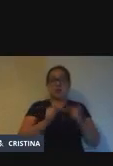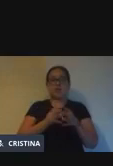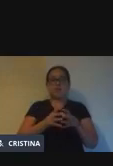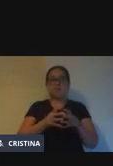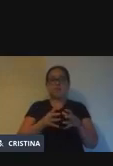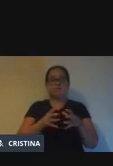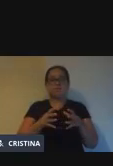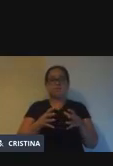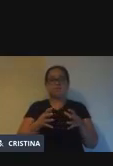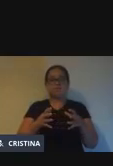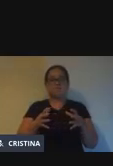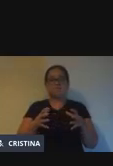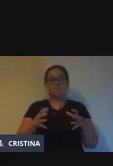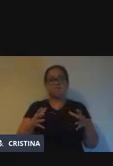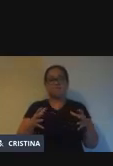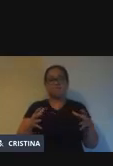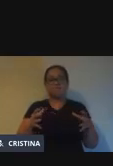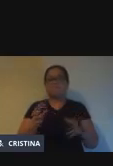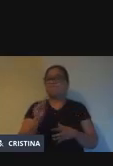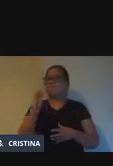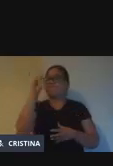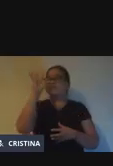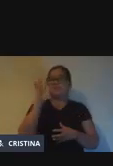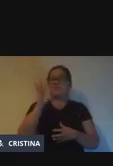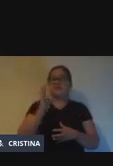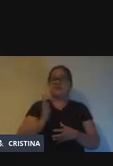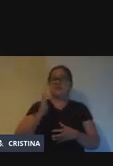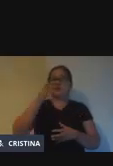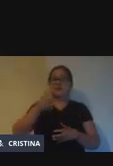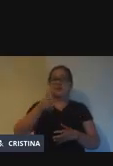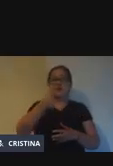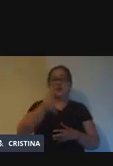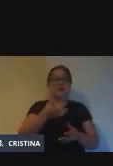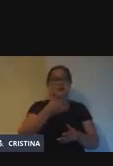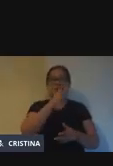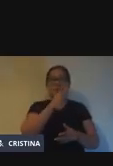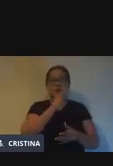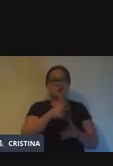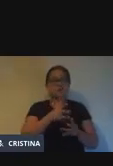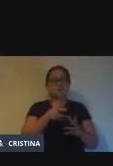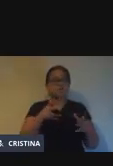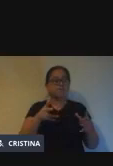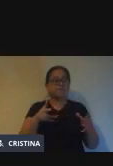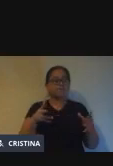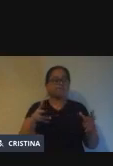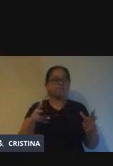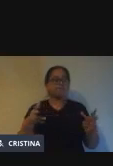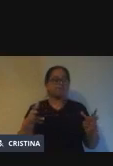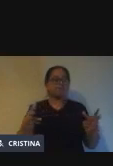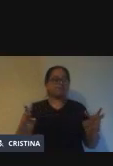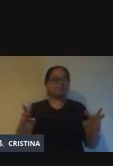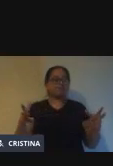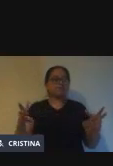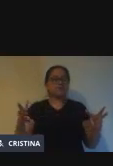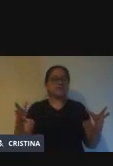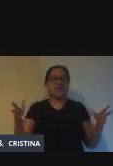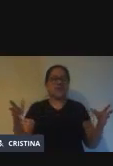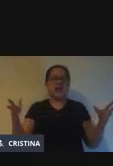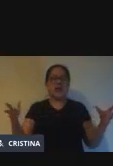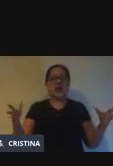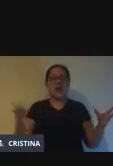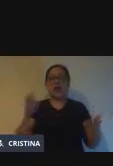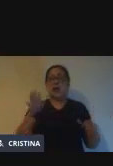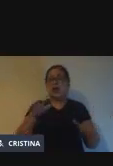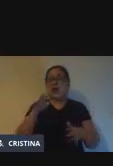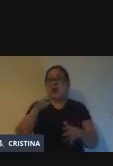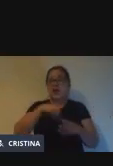ballenota. Esa ballena ya no cabe, porque hay otras cosas en la cotidianeidad que nos van también llenando